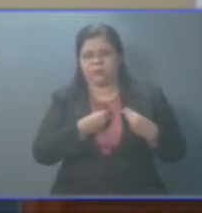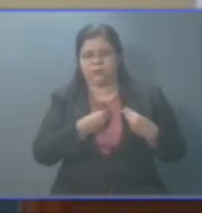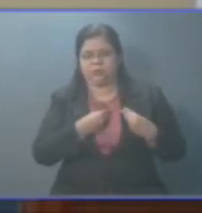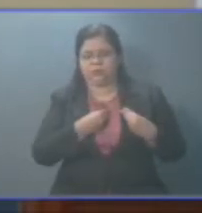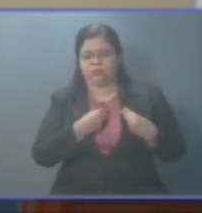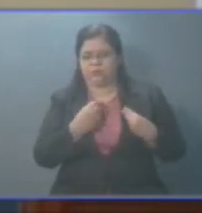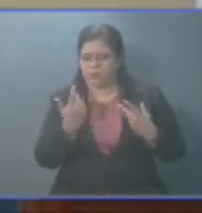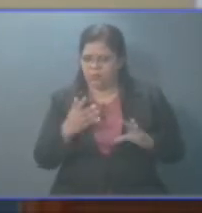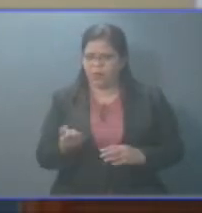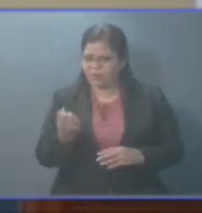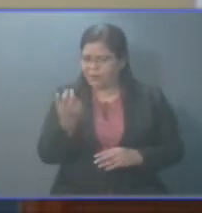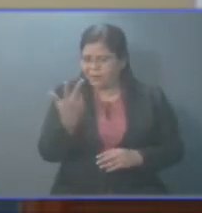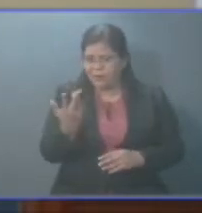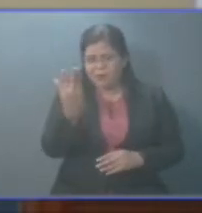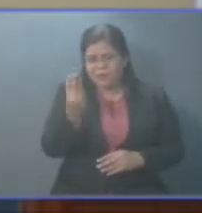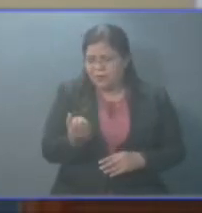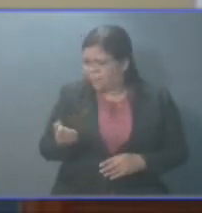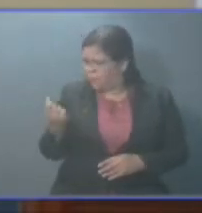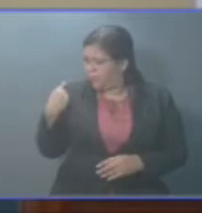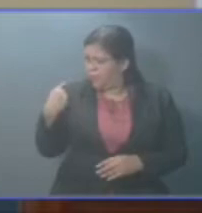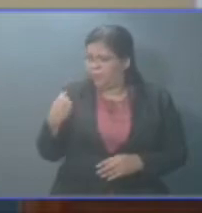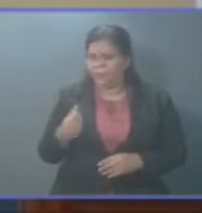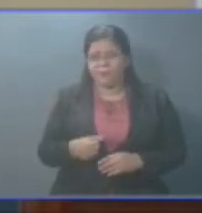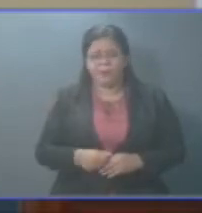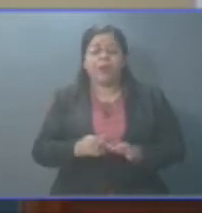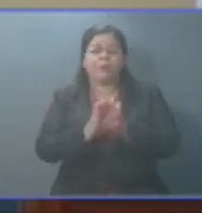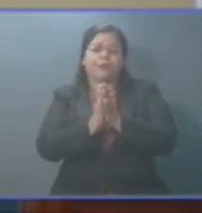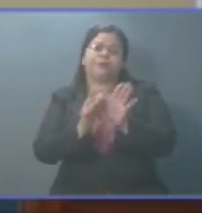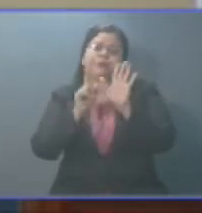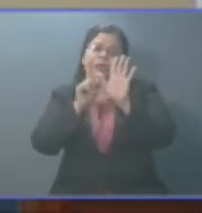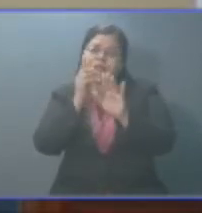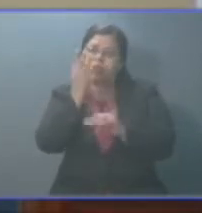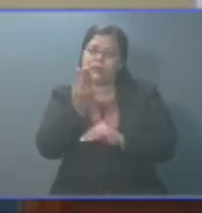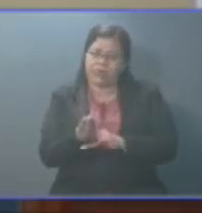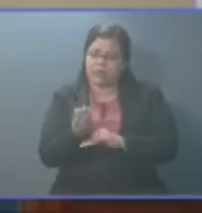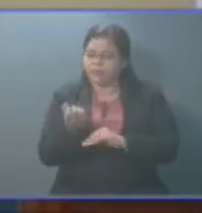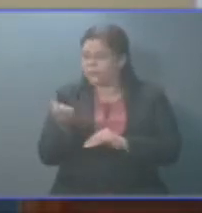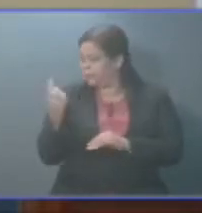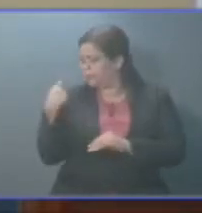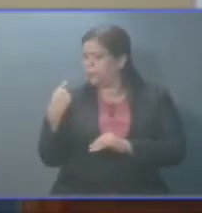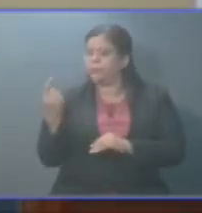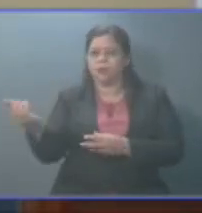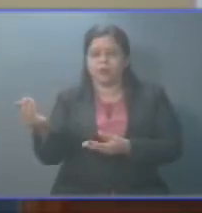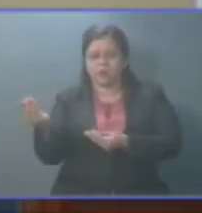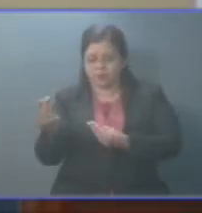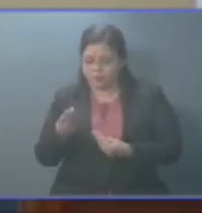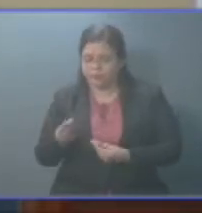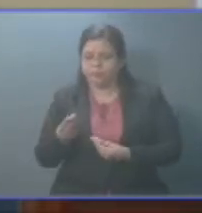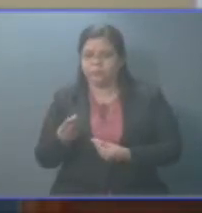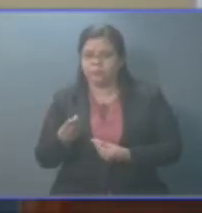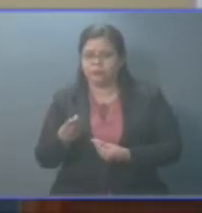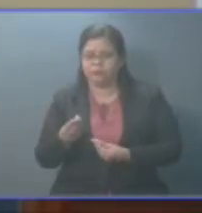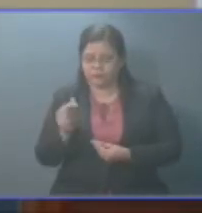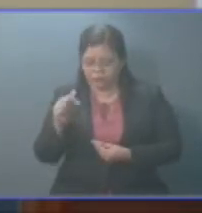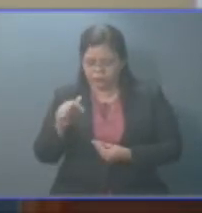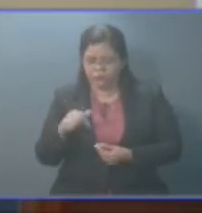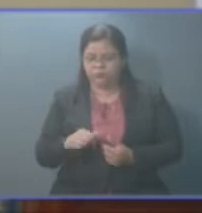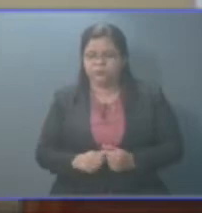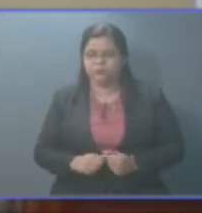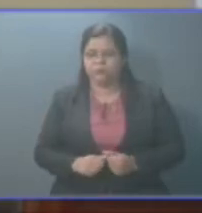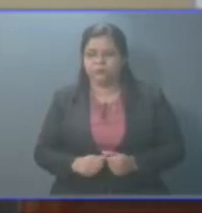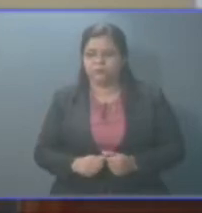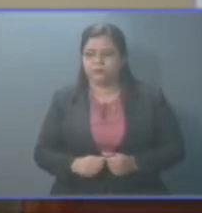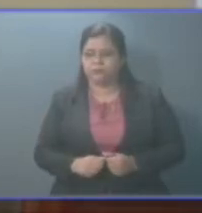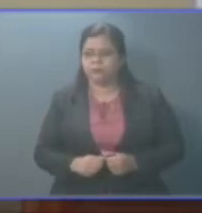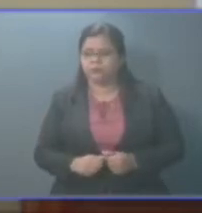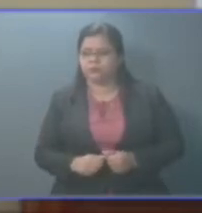vuelta vino hace 3 días, hace 6 días, perdón, 6 días, no 6 meses, que eso vino para acá.